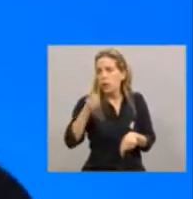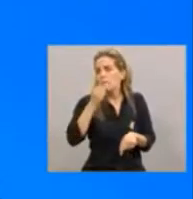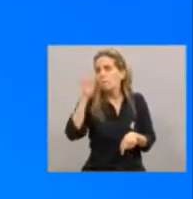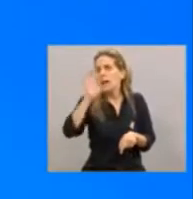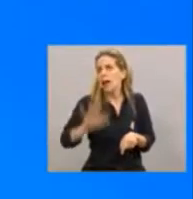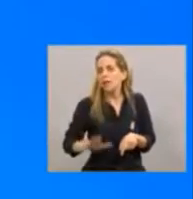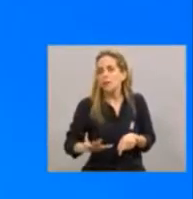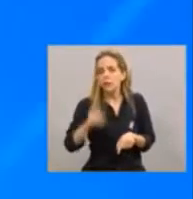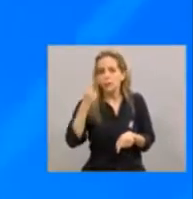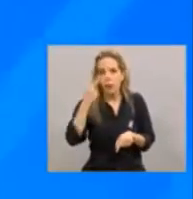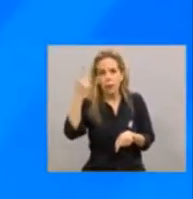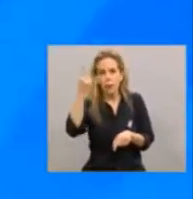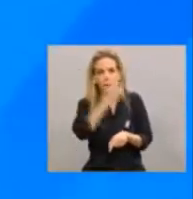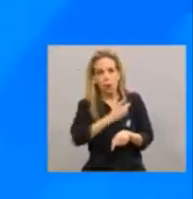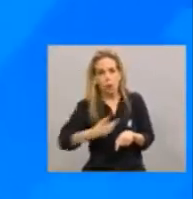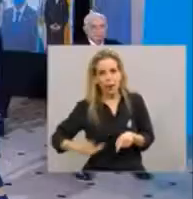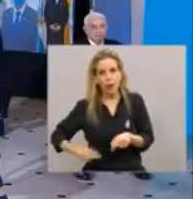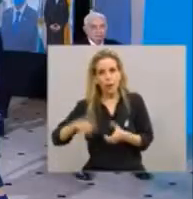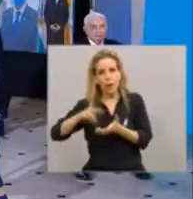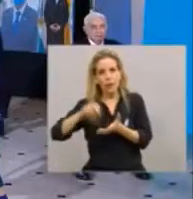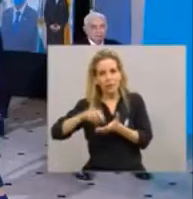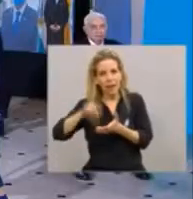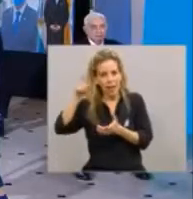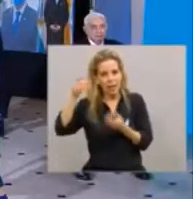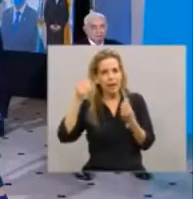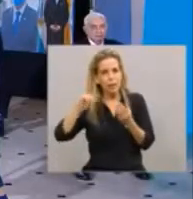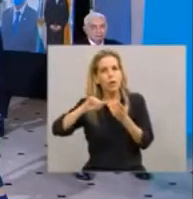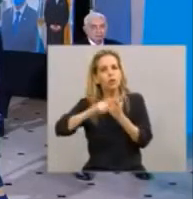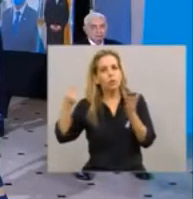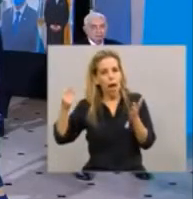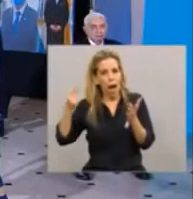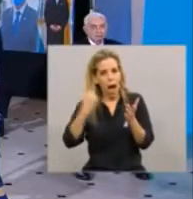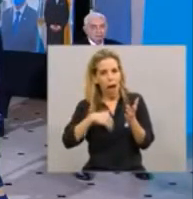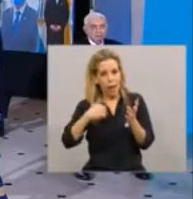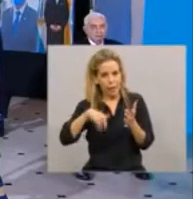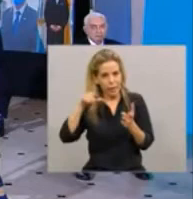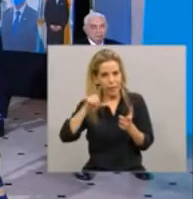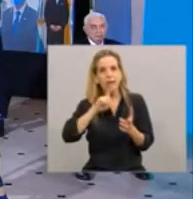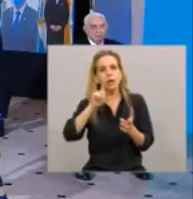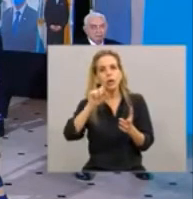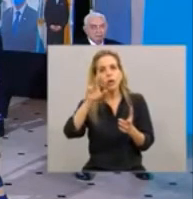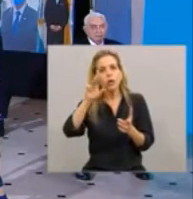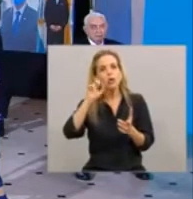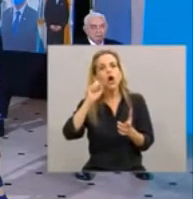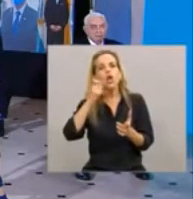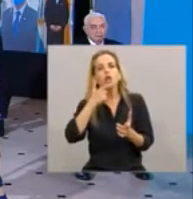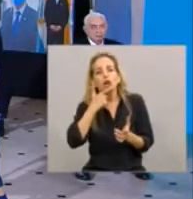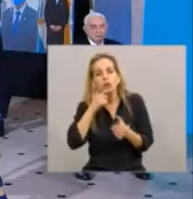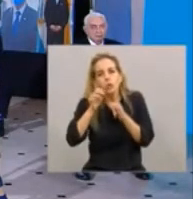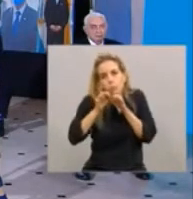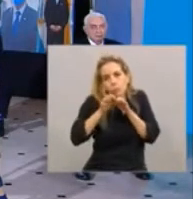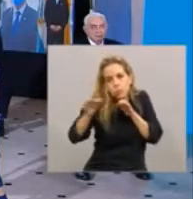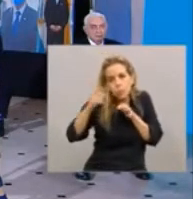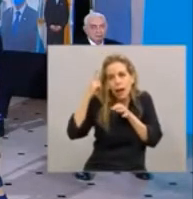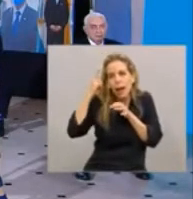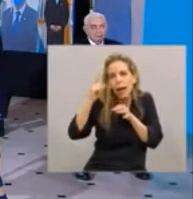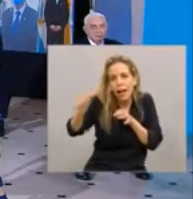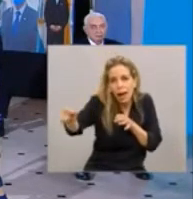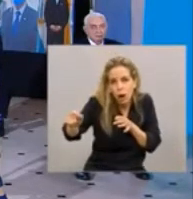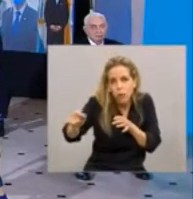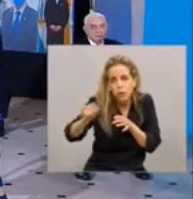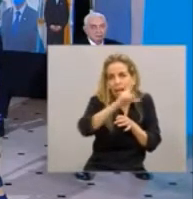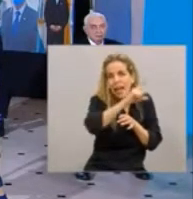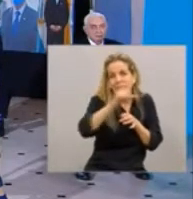ella está el gobernador de salta esa era una ciudad argentina donde para poder llegar había que cruzar 100